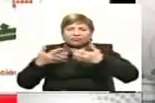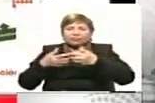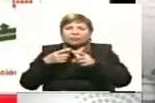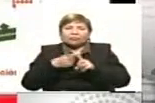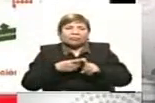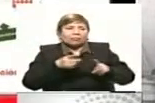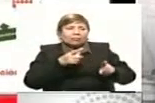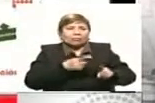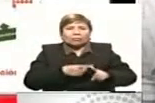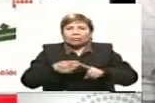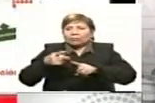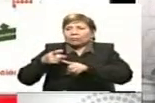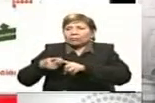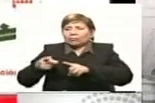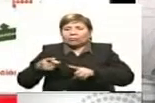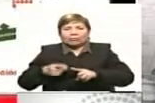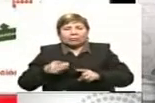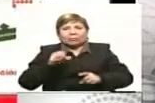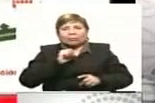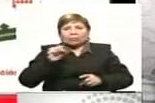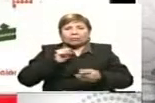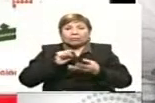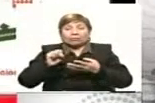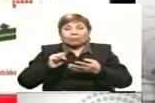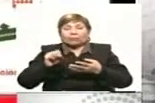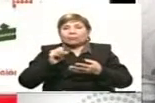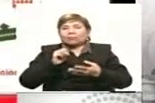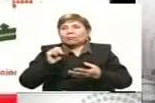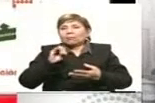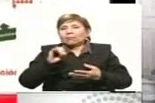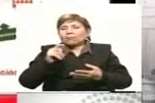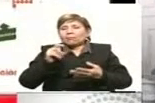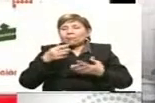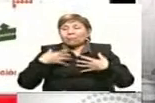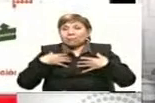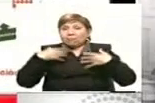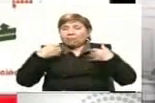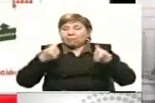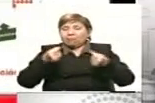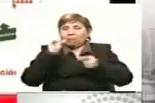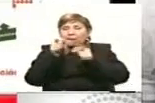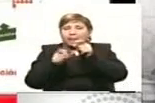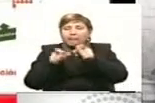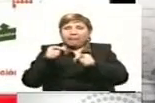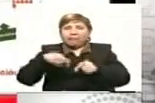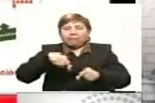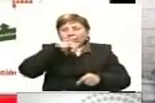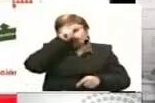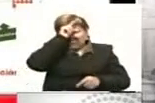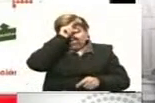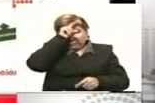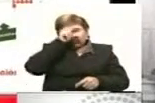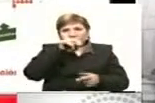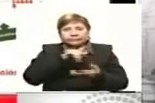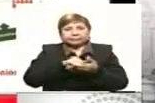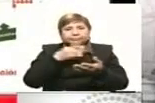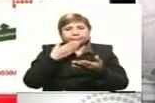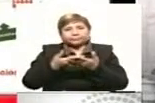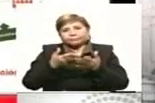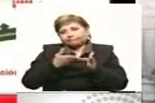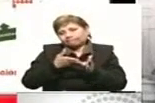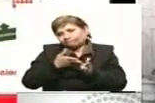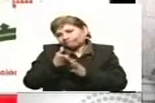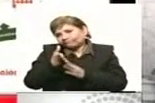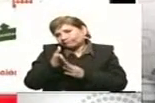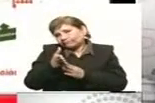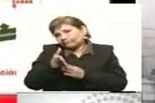distintos subsistemas que componen la salud pública en nuestro país, y poder de esa manera,